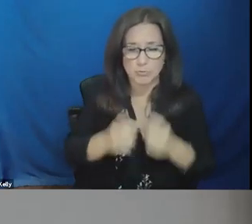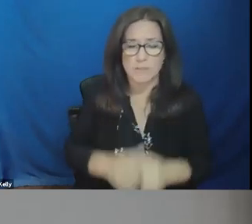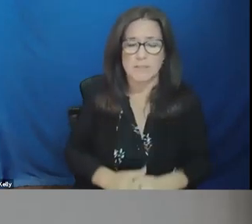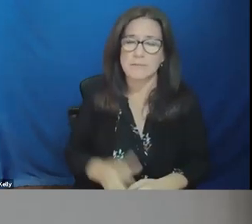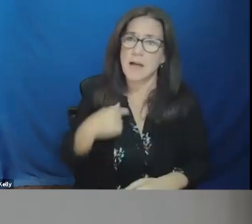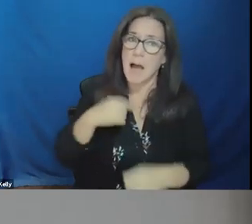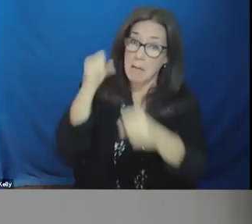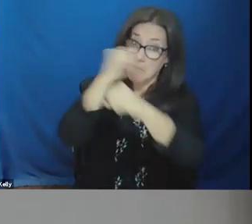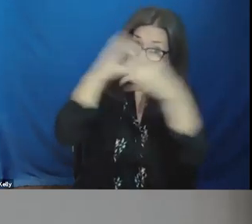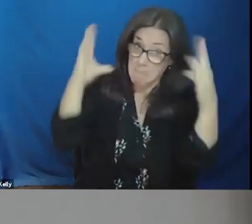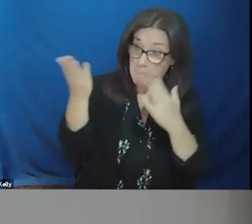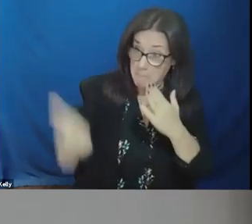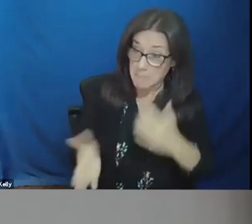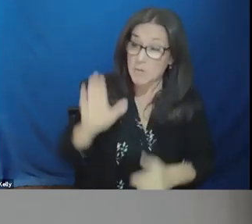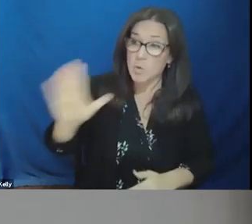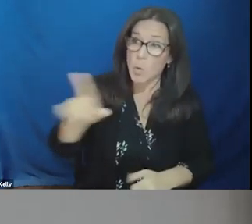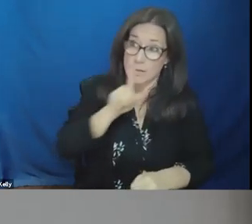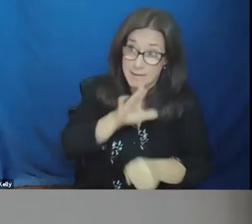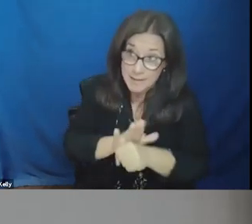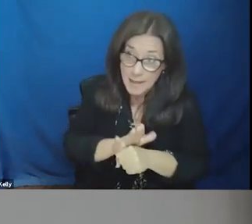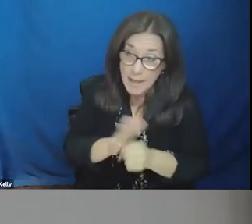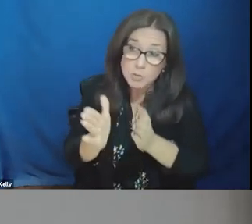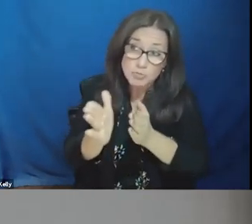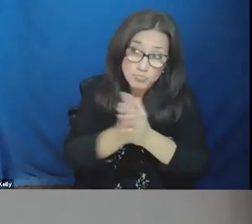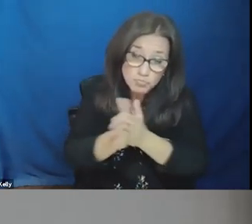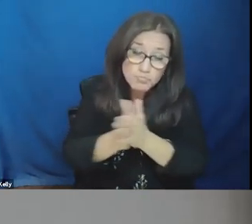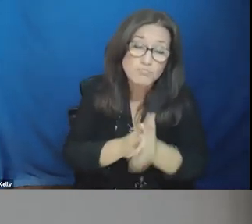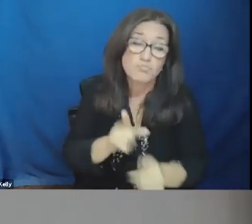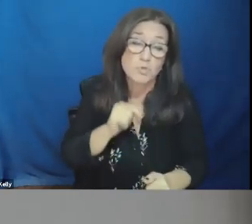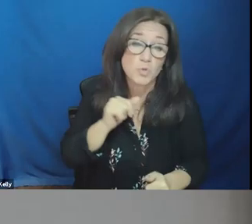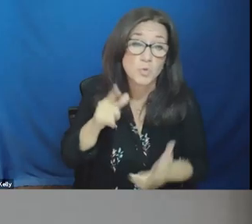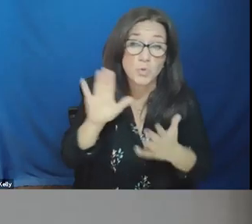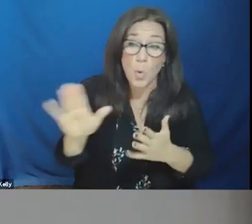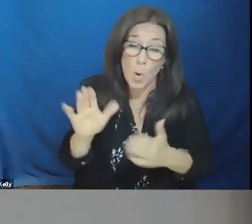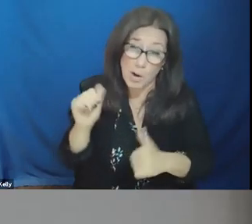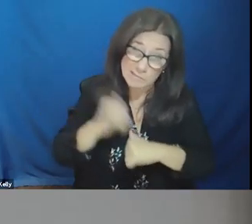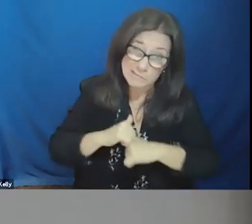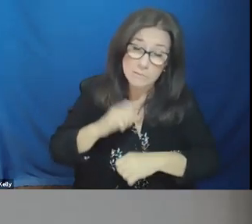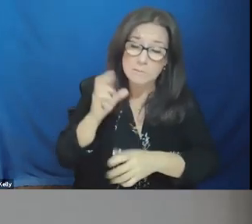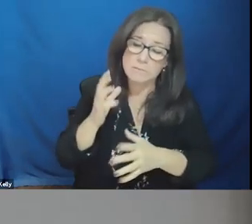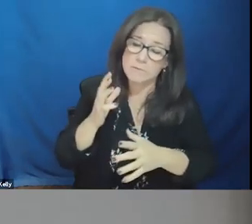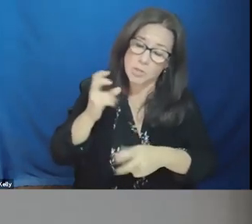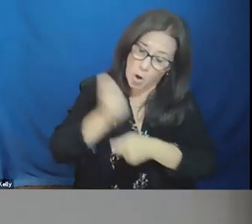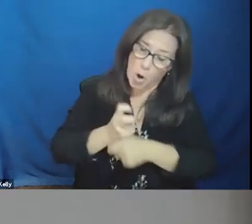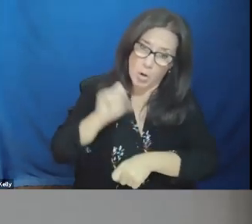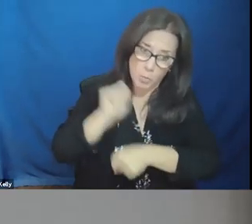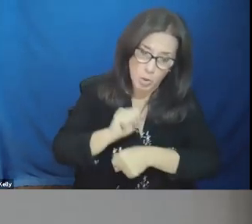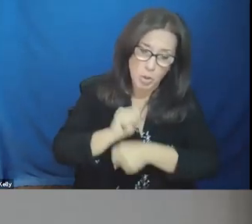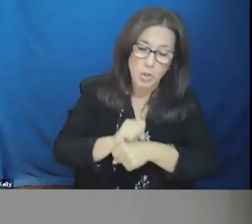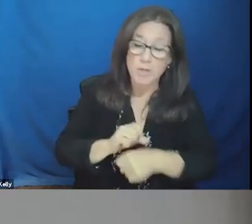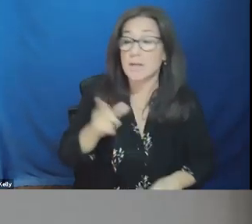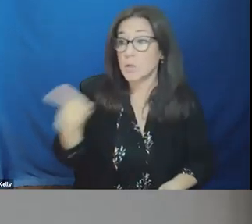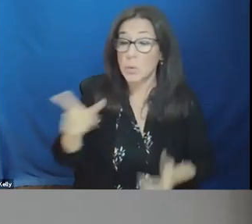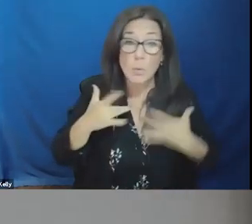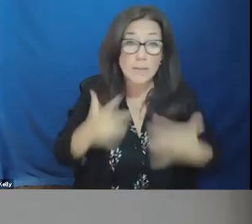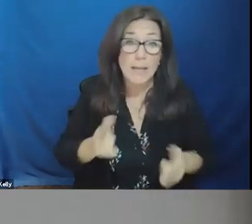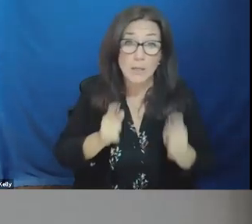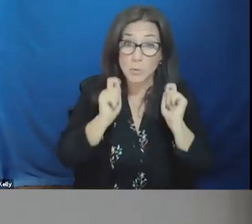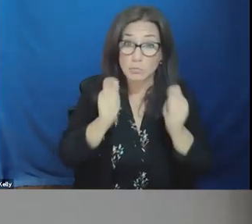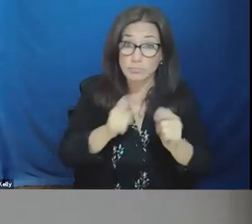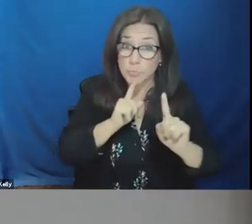una única una gran persona en este distrito y yo pienso en sus